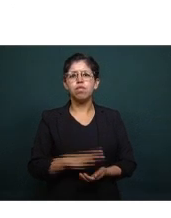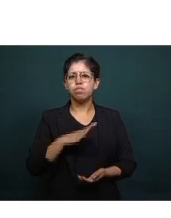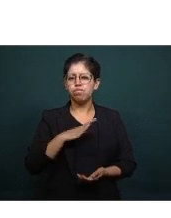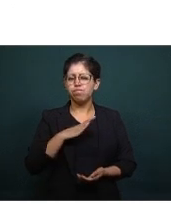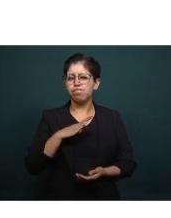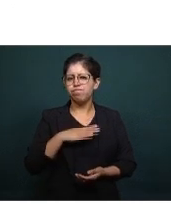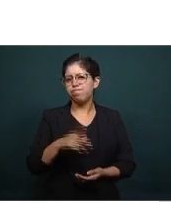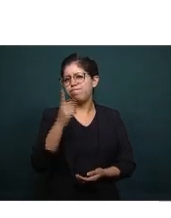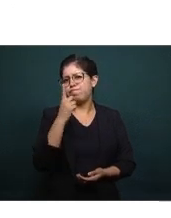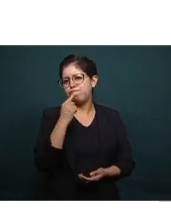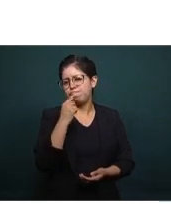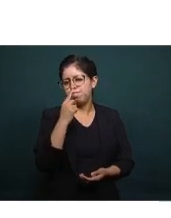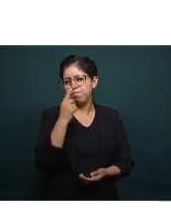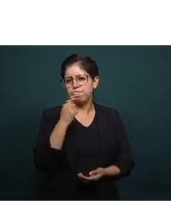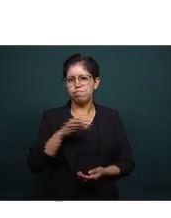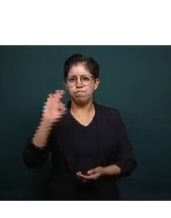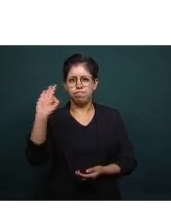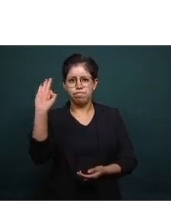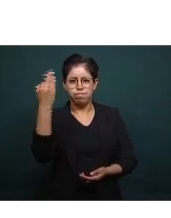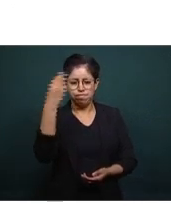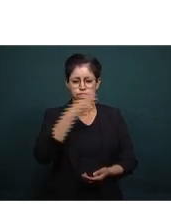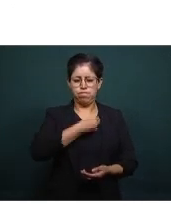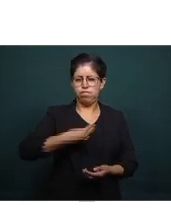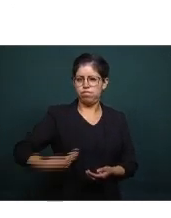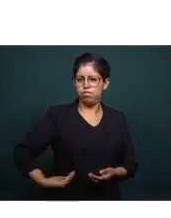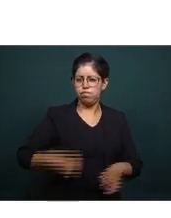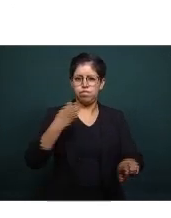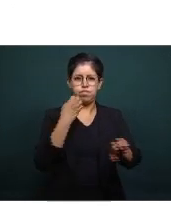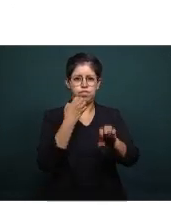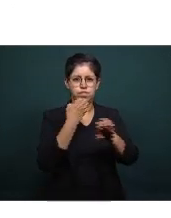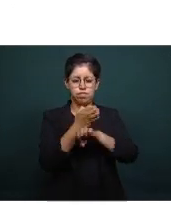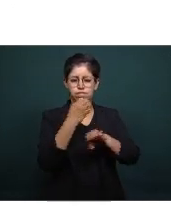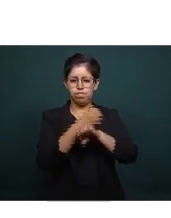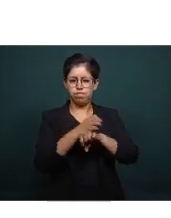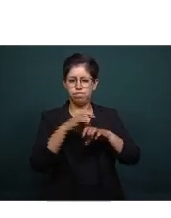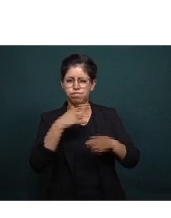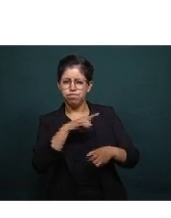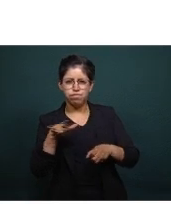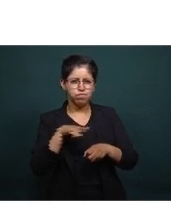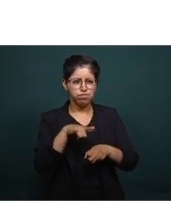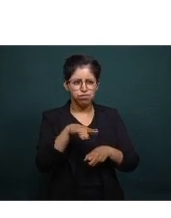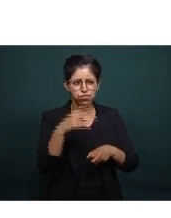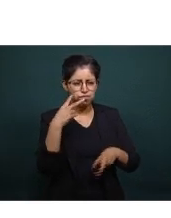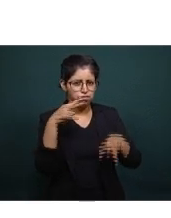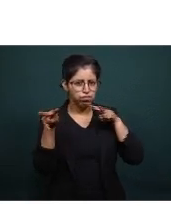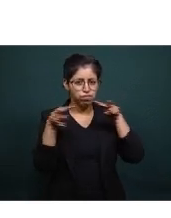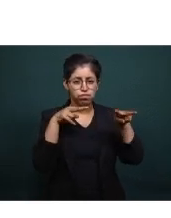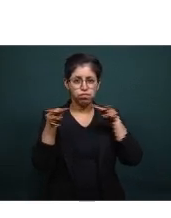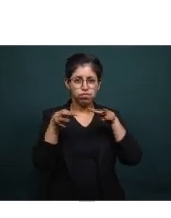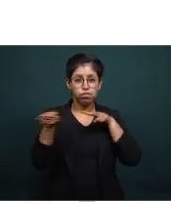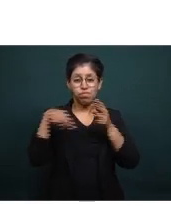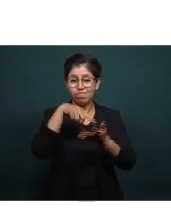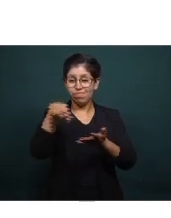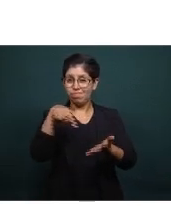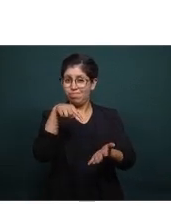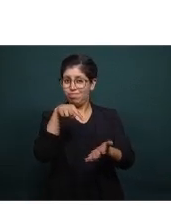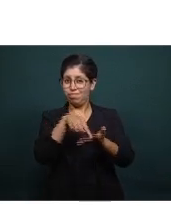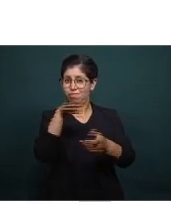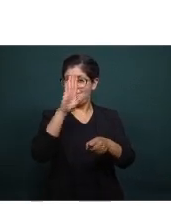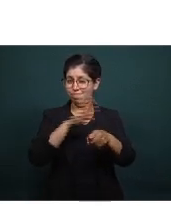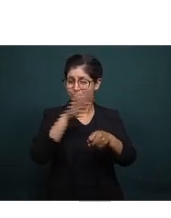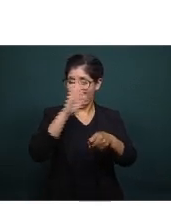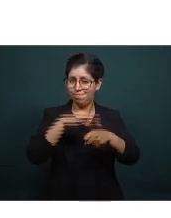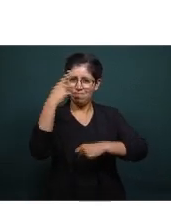fuerzas federales, estatales y municipales, con patrullaje permanente, con énfasis en los lugares y horarios de